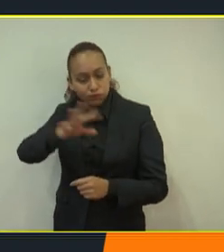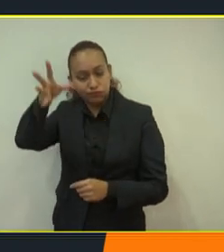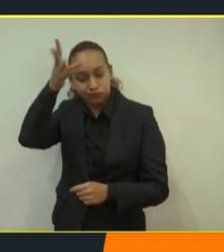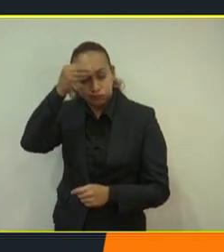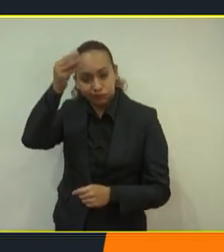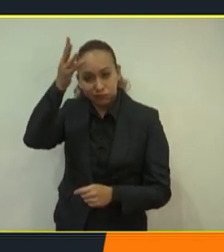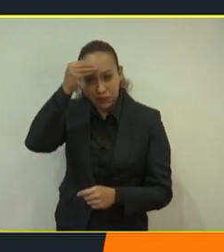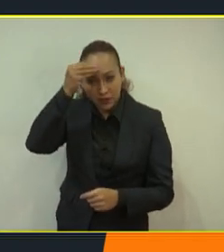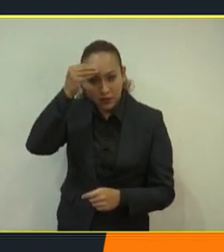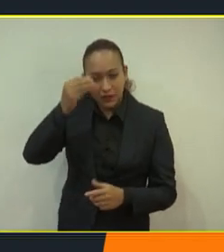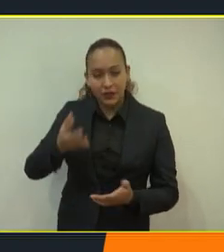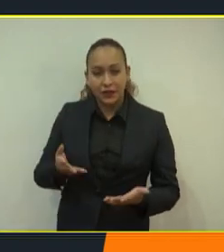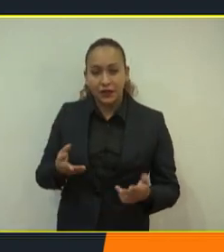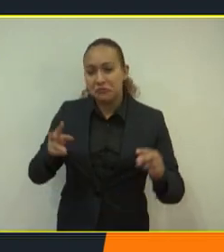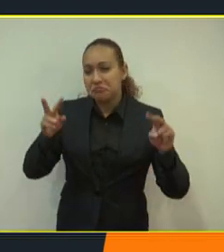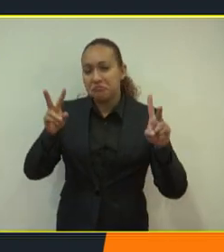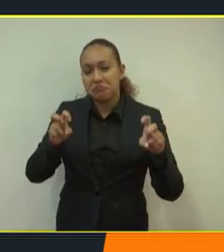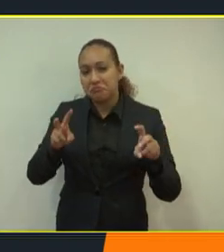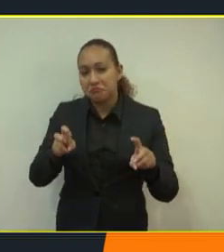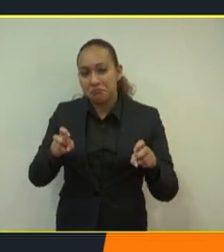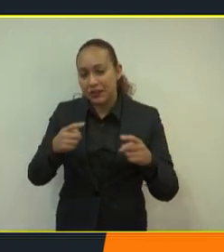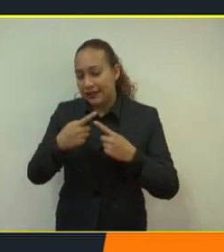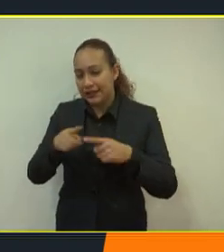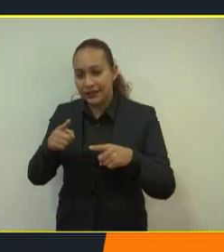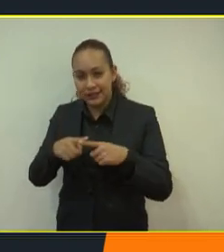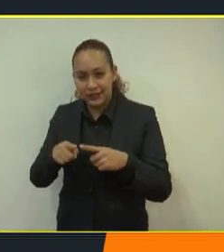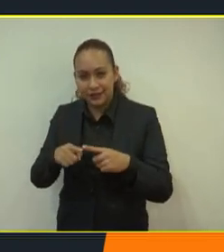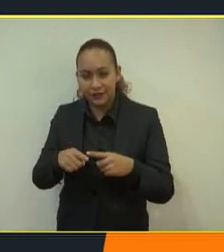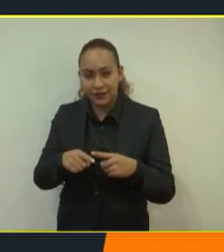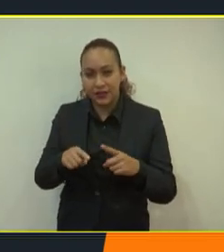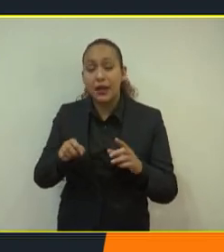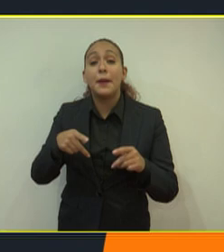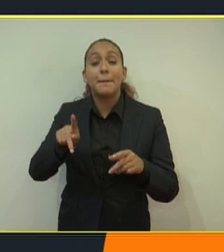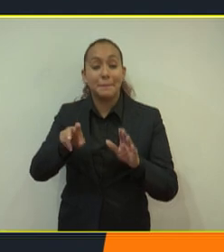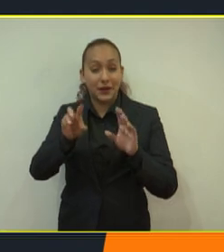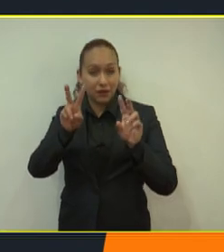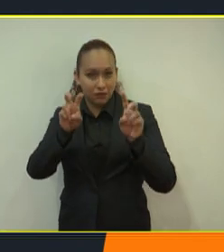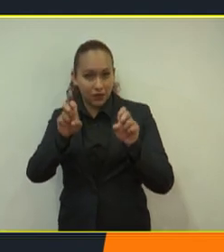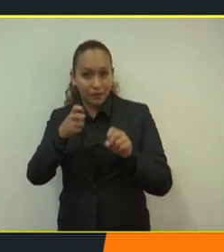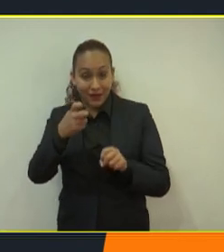los principales organismos que componen a la microbiota de la piel.